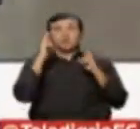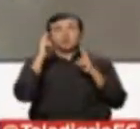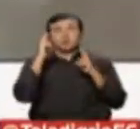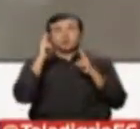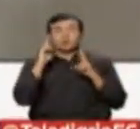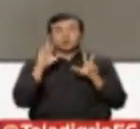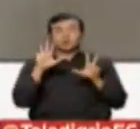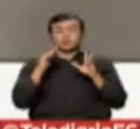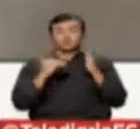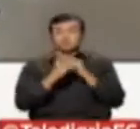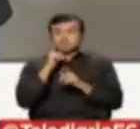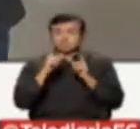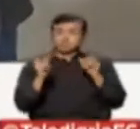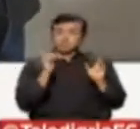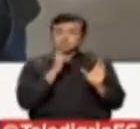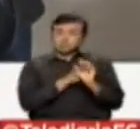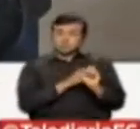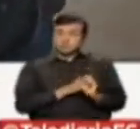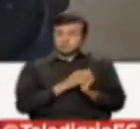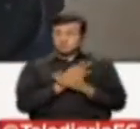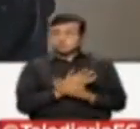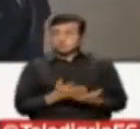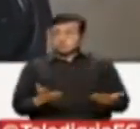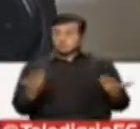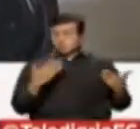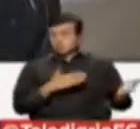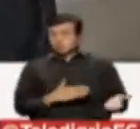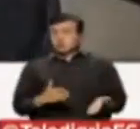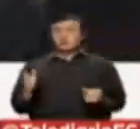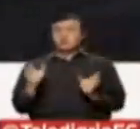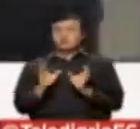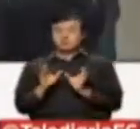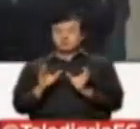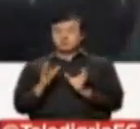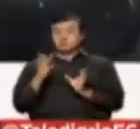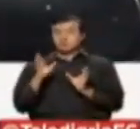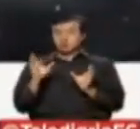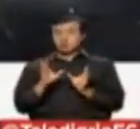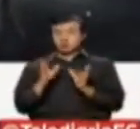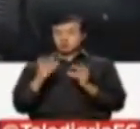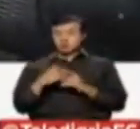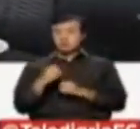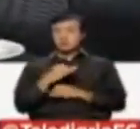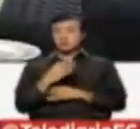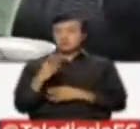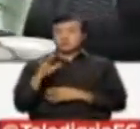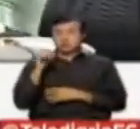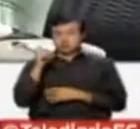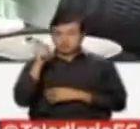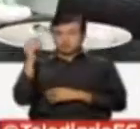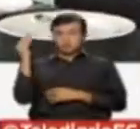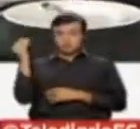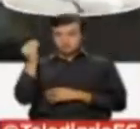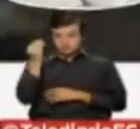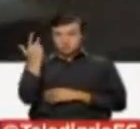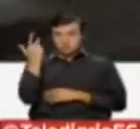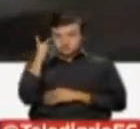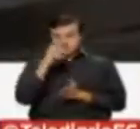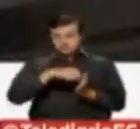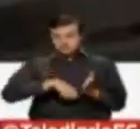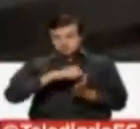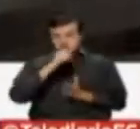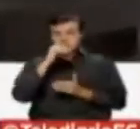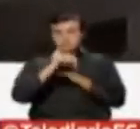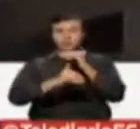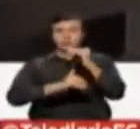ingresen 8 nuevas personas más de las cuales sean certificados de las 15 se han certificado ya 10 chicos y estamos